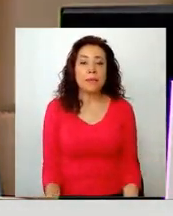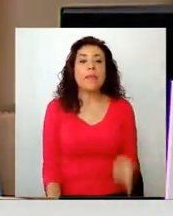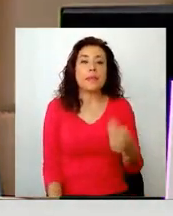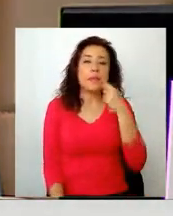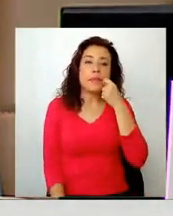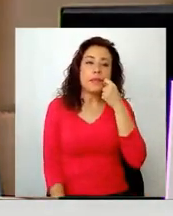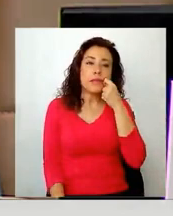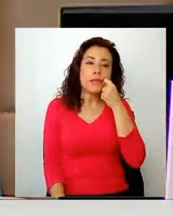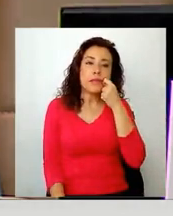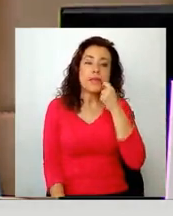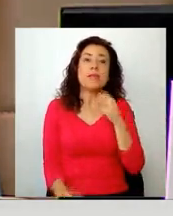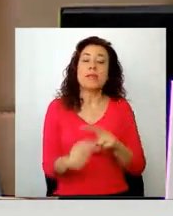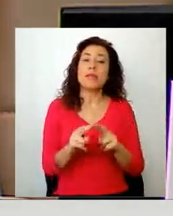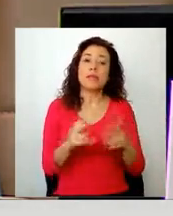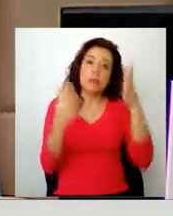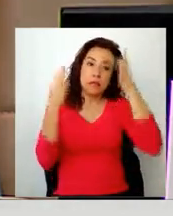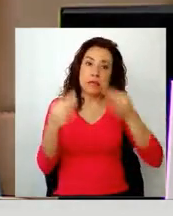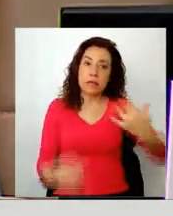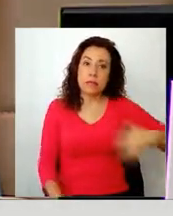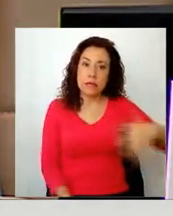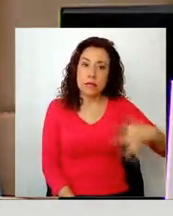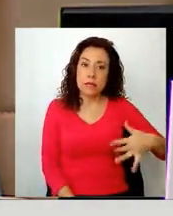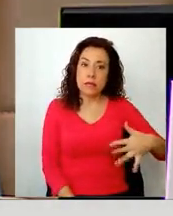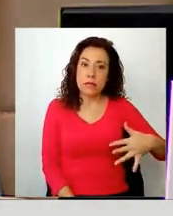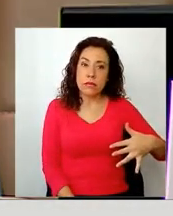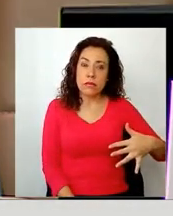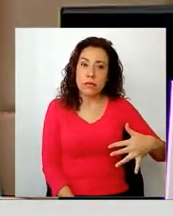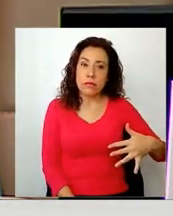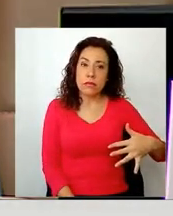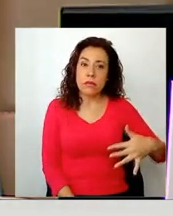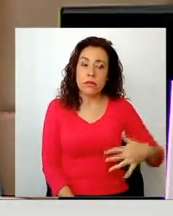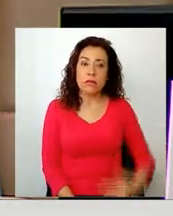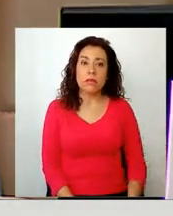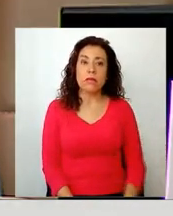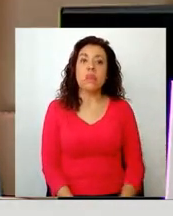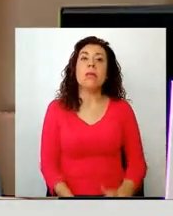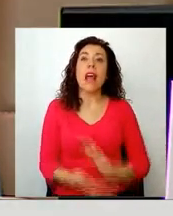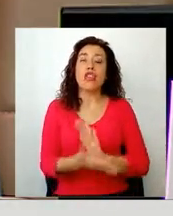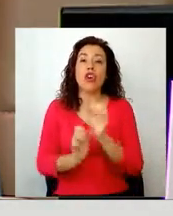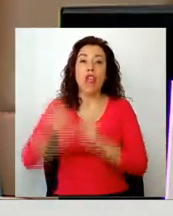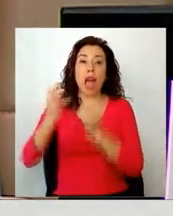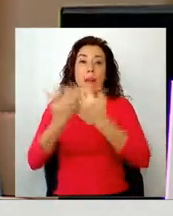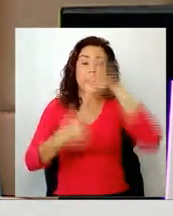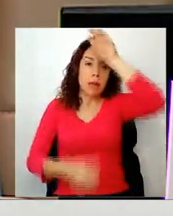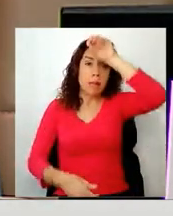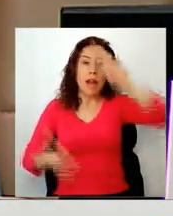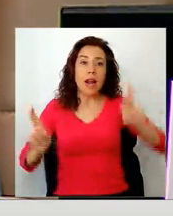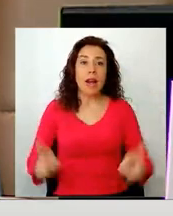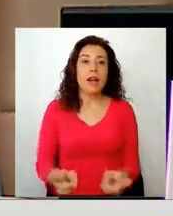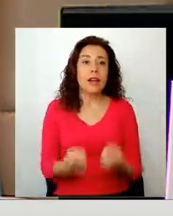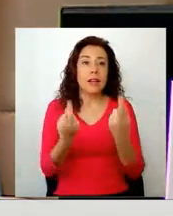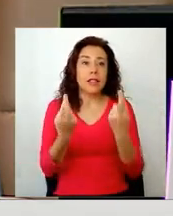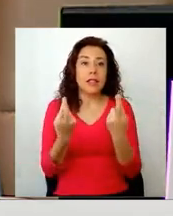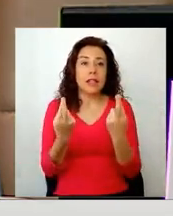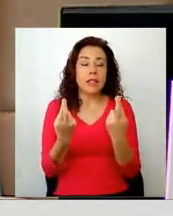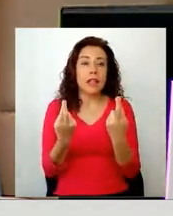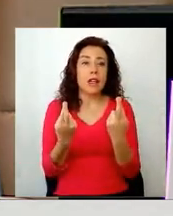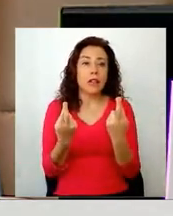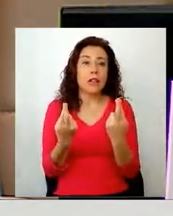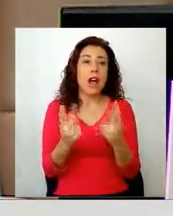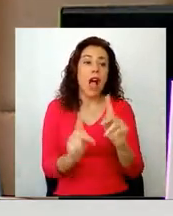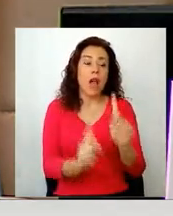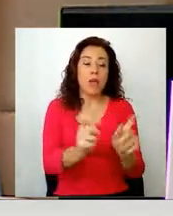importantísimas a a todo el nivel mina rescatándose aparte de los trabajadores